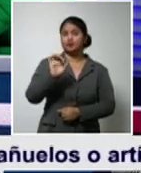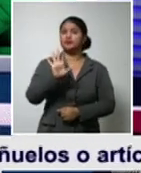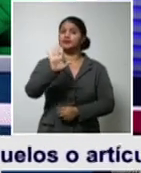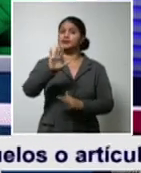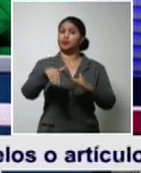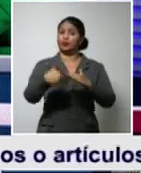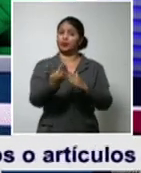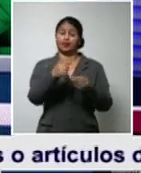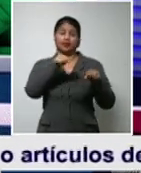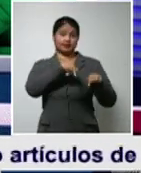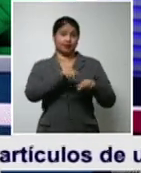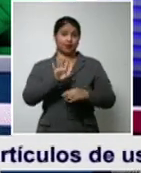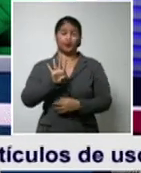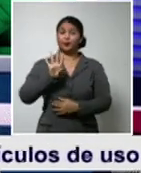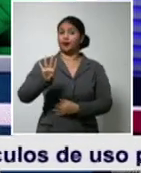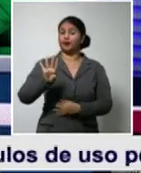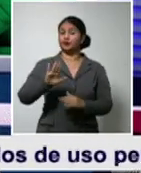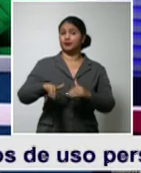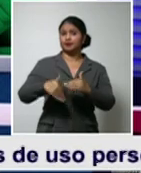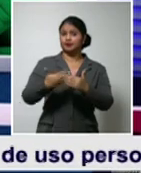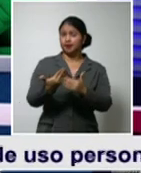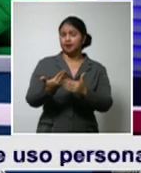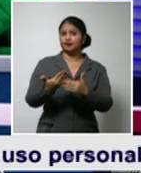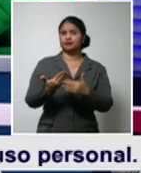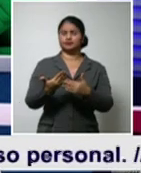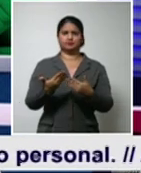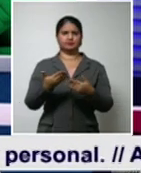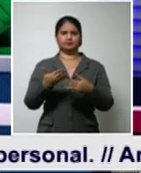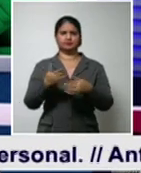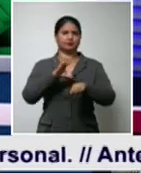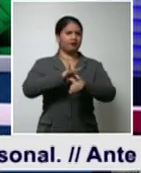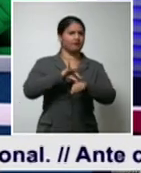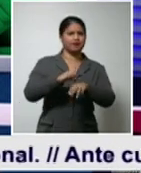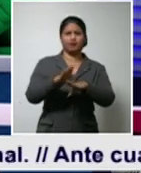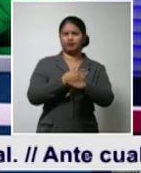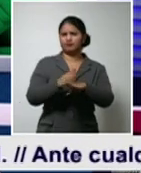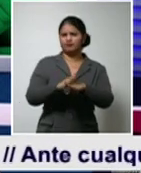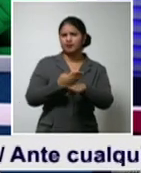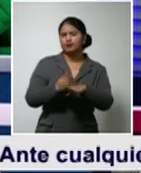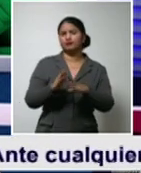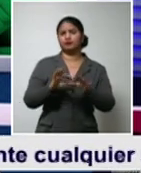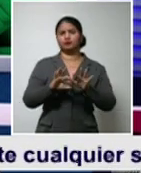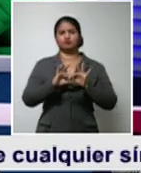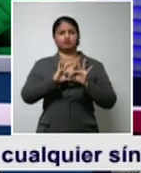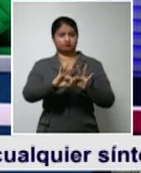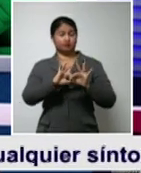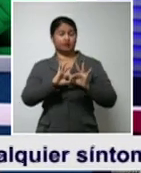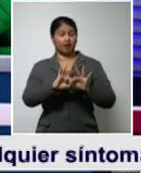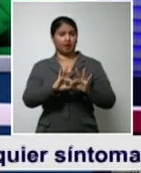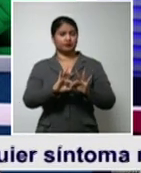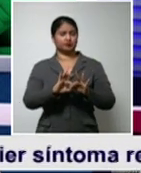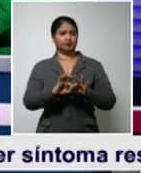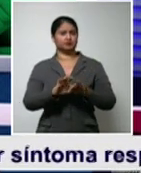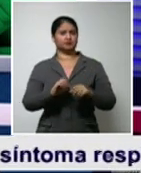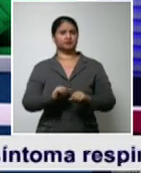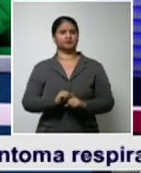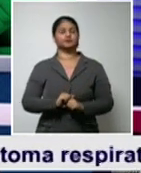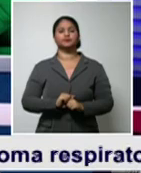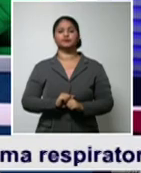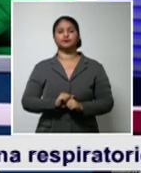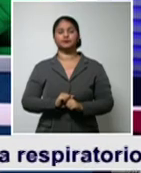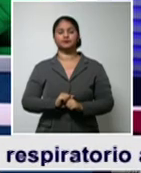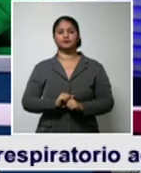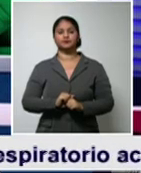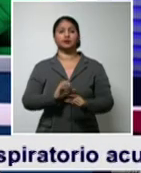de ellos al tener un grupo de complicaciones en terapia intensiva. Se comenzó